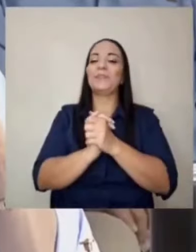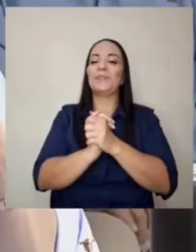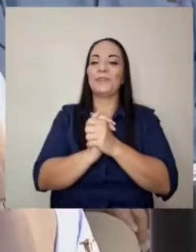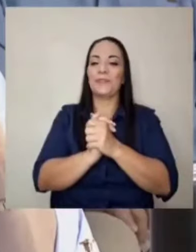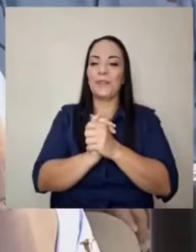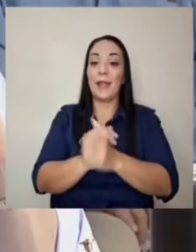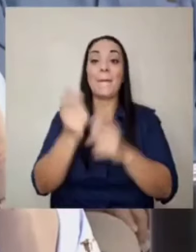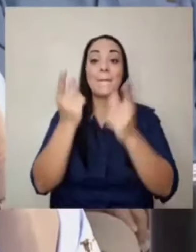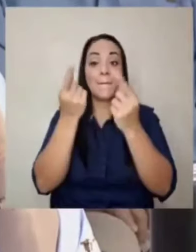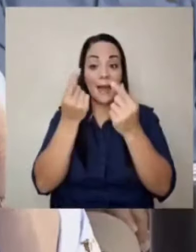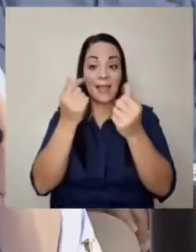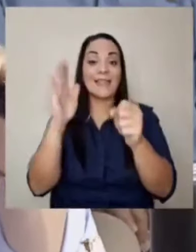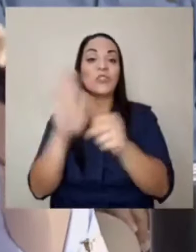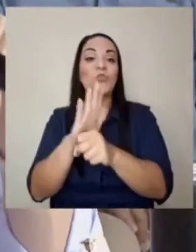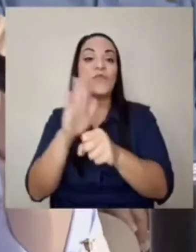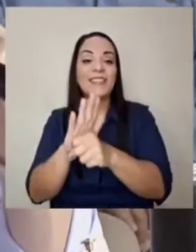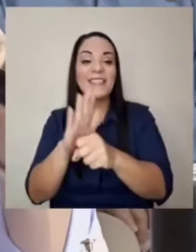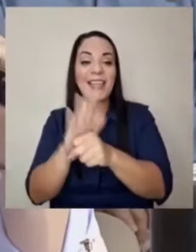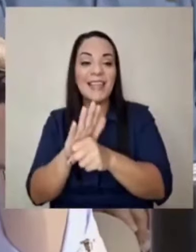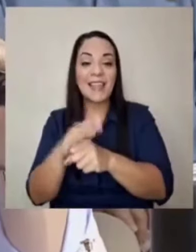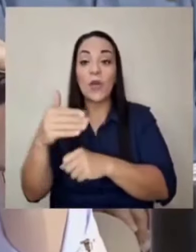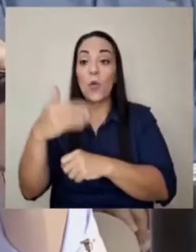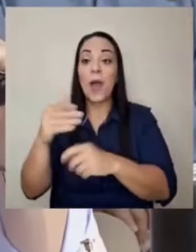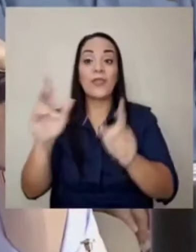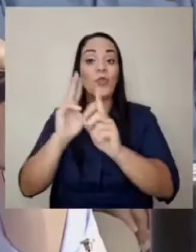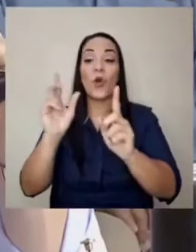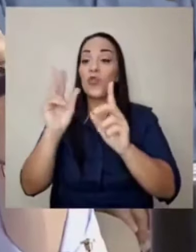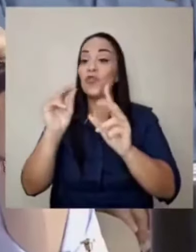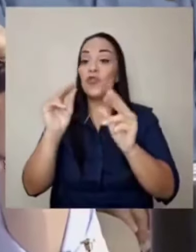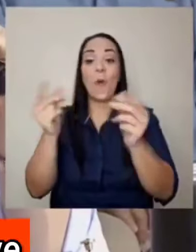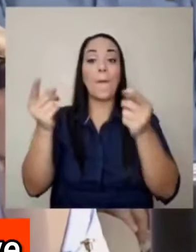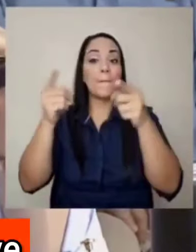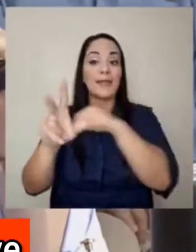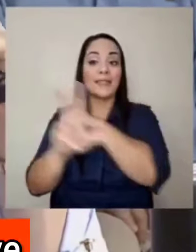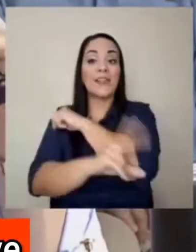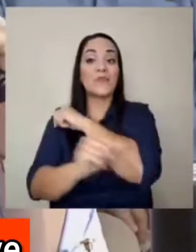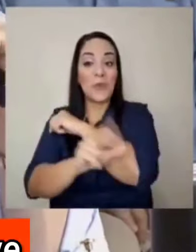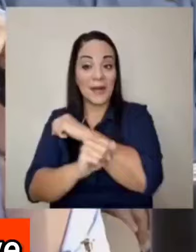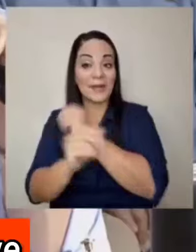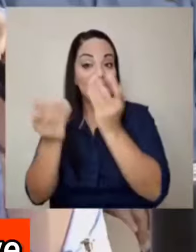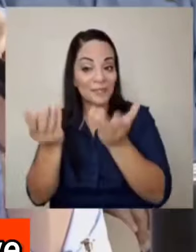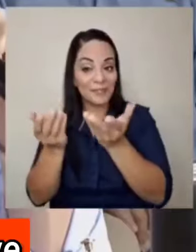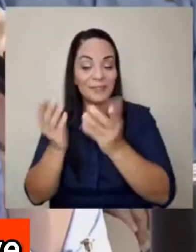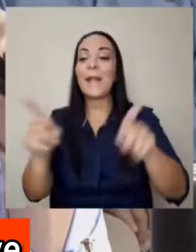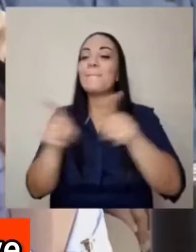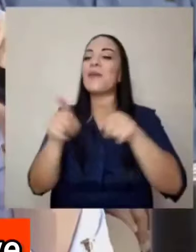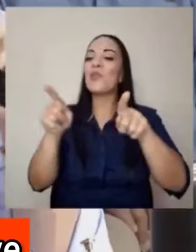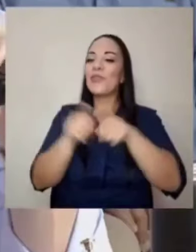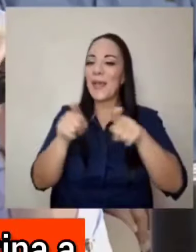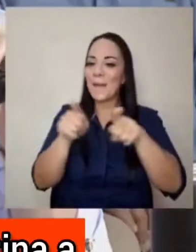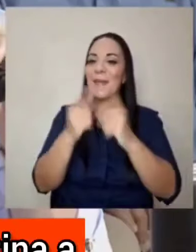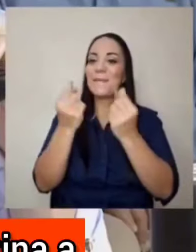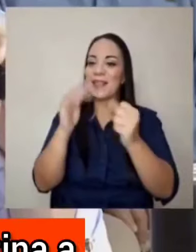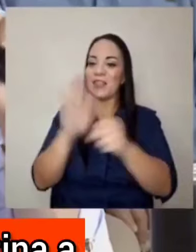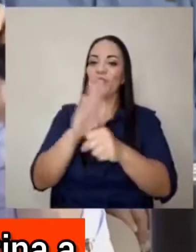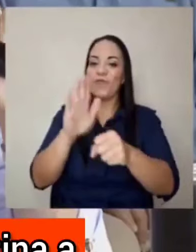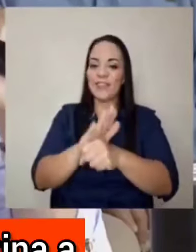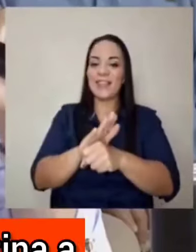La plata alcanza cuando no ocurre lo que ustedes dijeron, pero también cuando se distribuye de